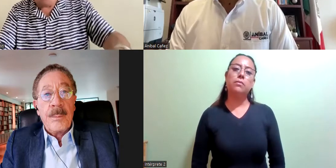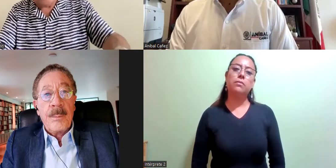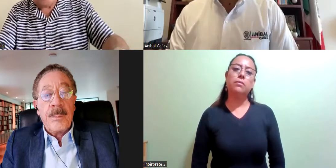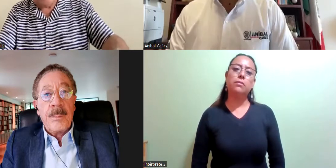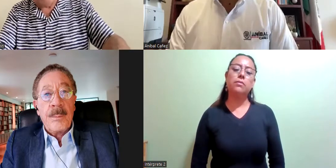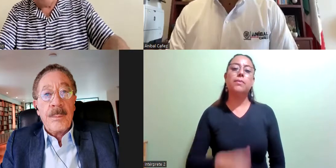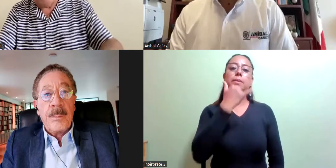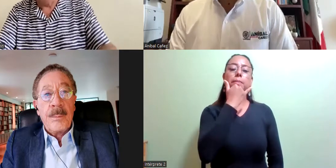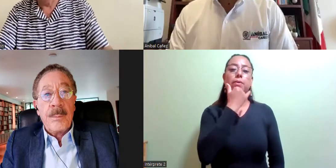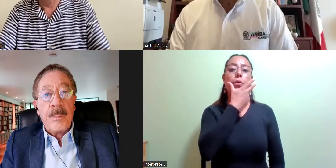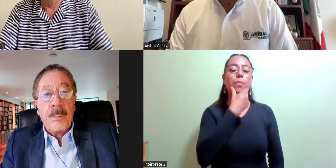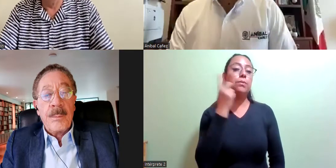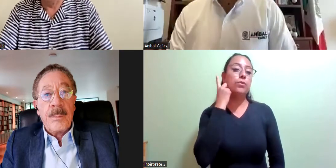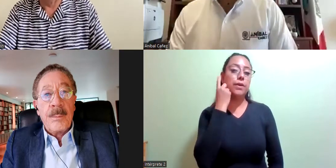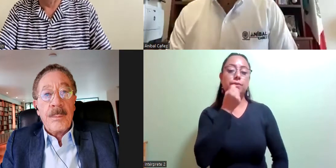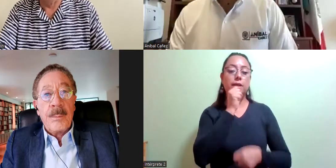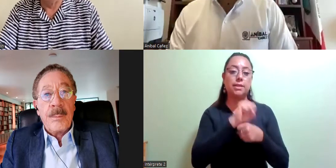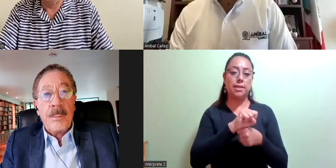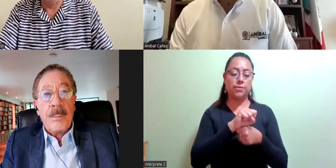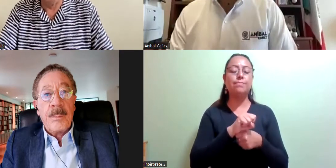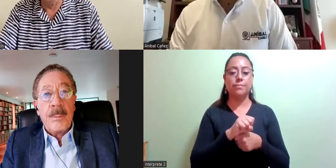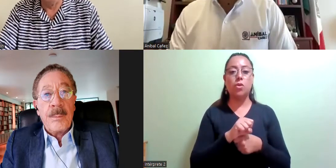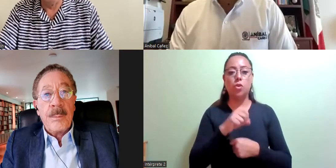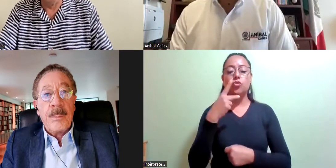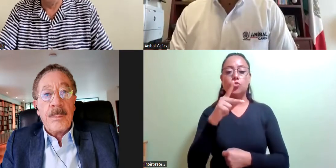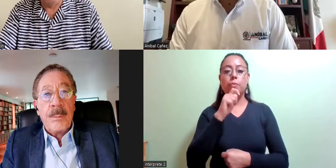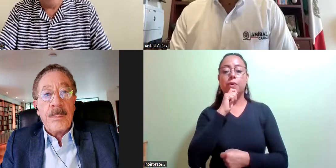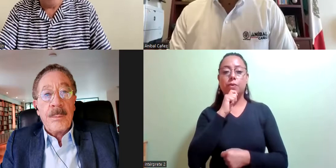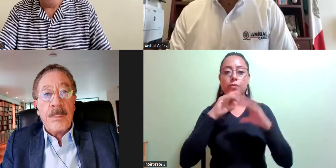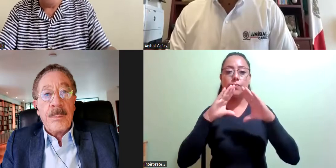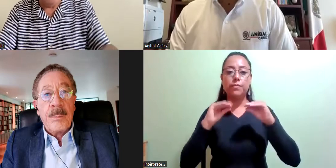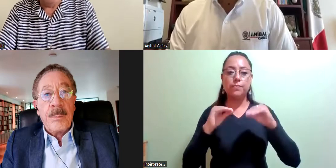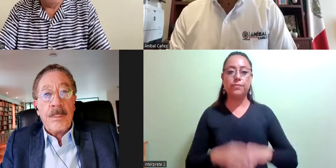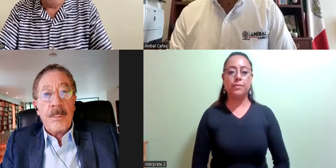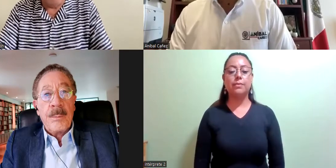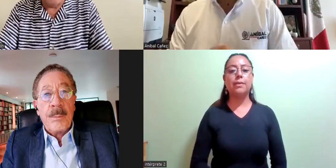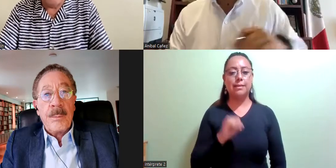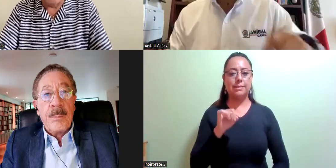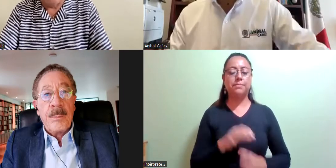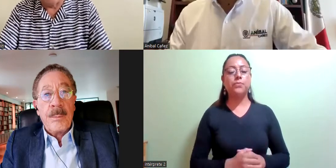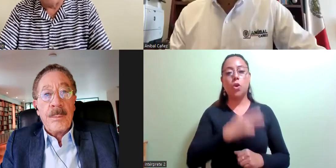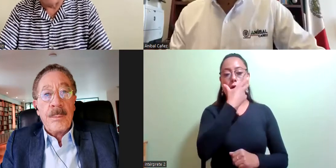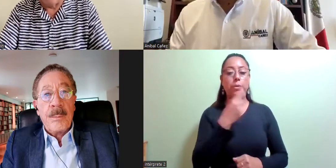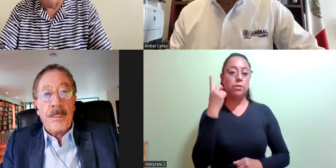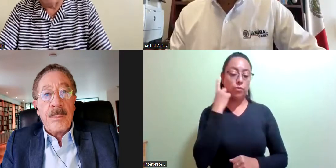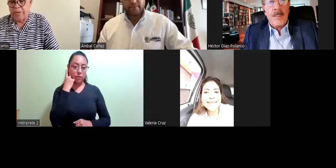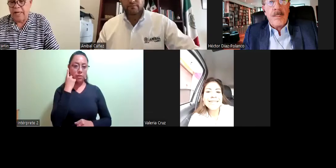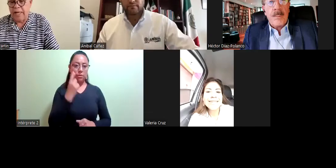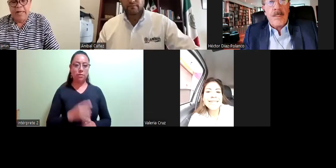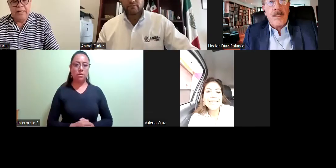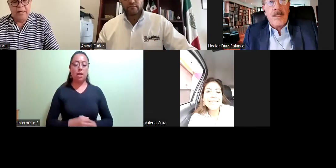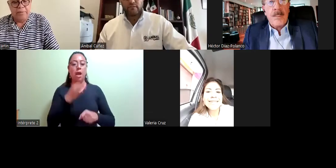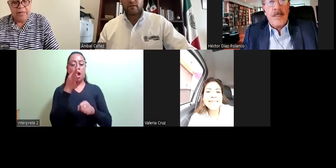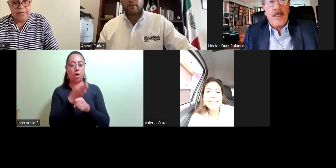Perdón, diputado secretario, su micrófono está cerrado. Así. Diputado presidente, le informo que no hay